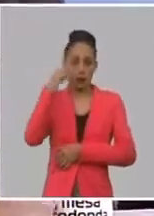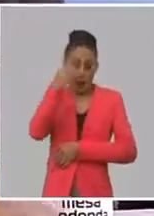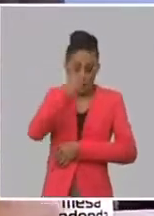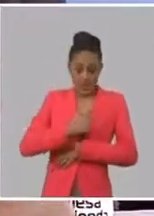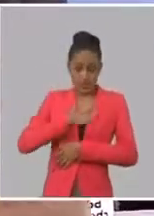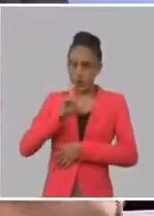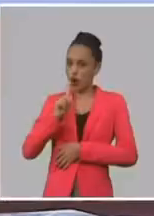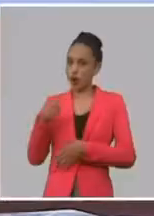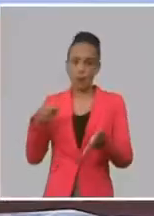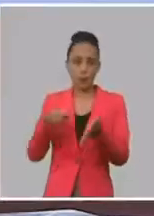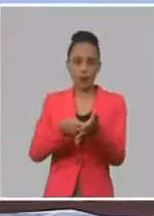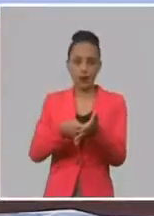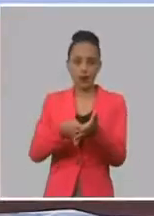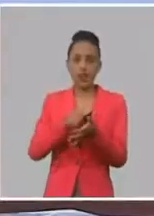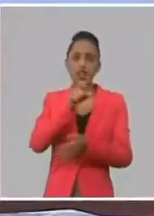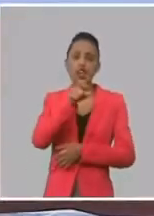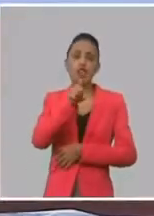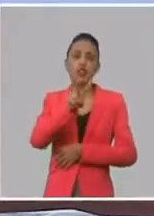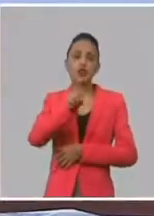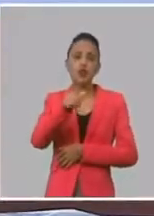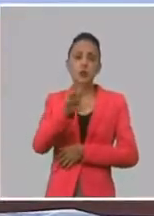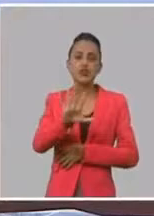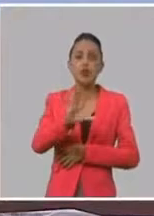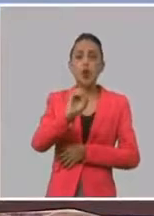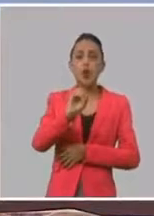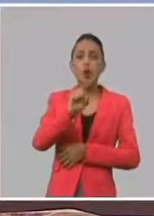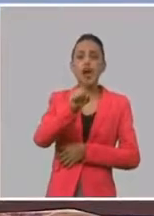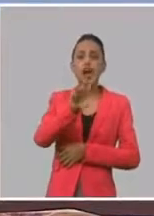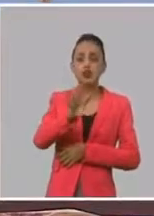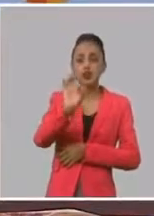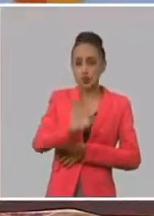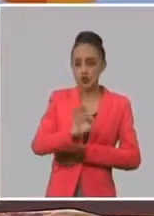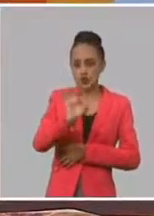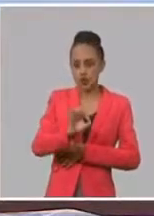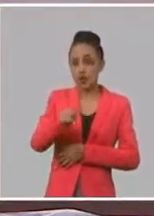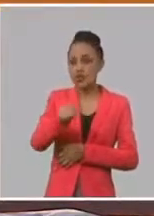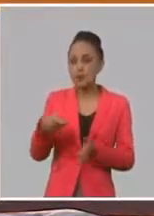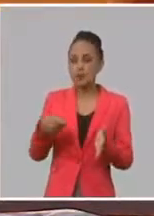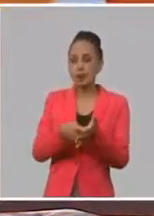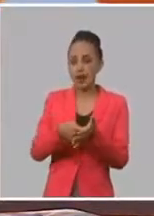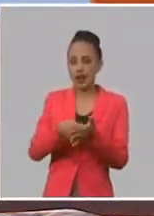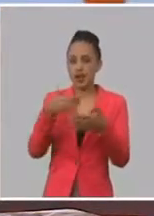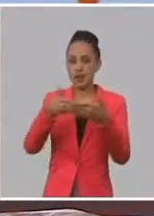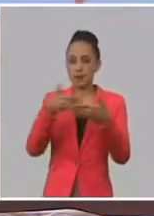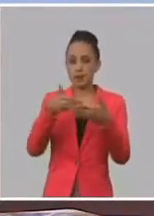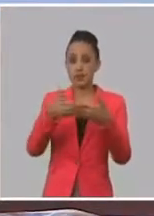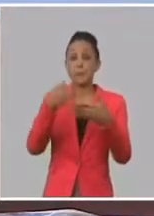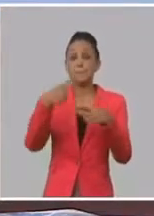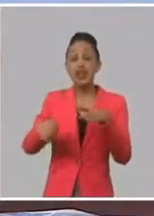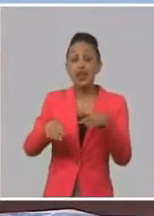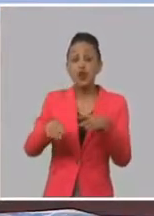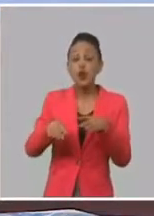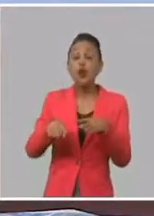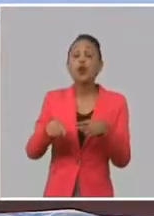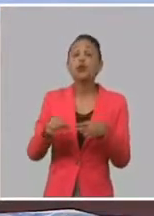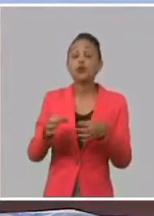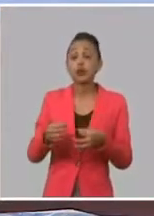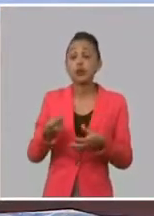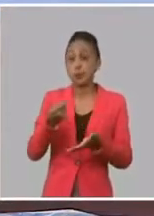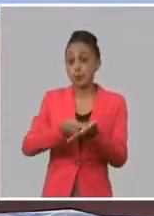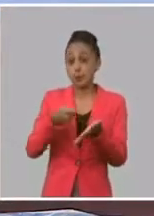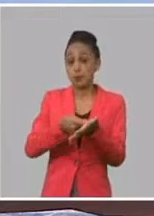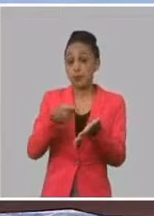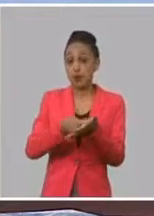persona que es el que se conoce como el 12,5 el 14% que es el que paga la entidad pero la contribución especial a la seguridad social es el aporte